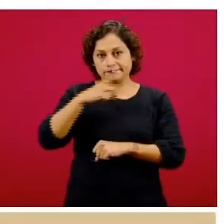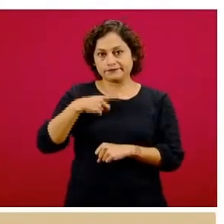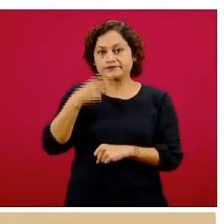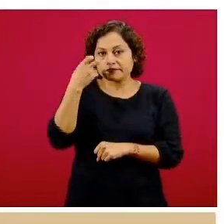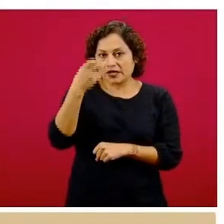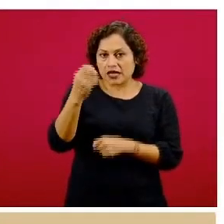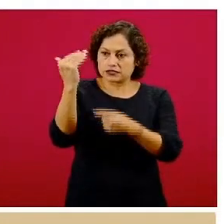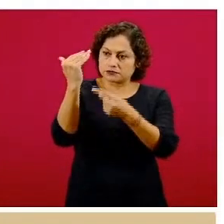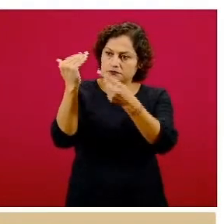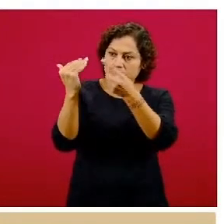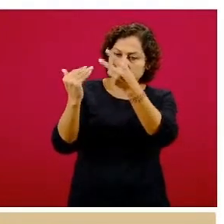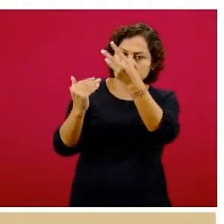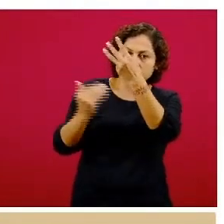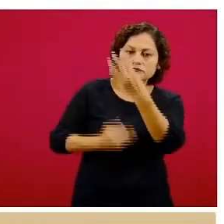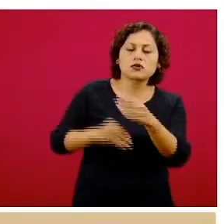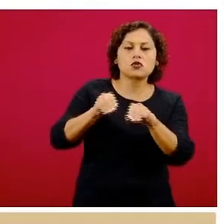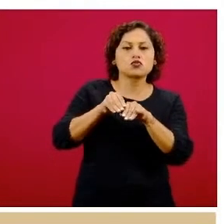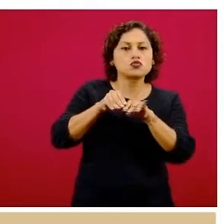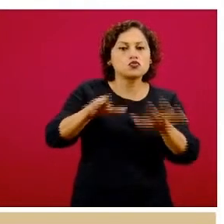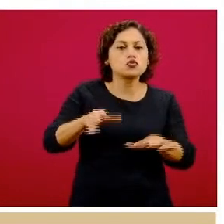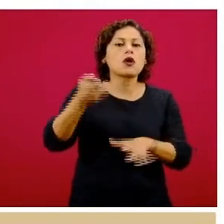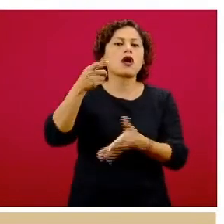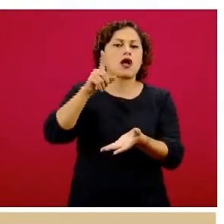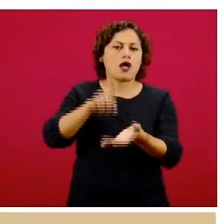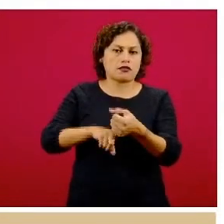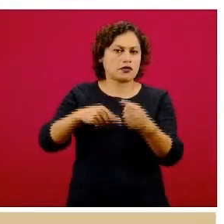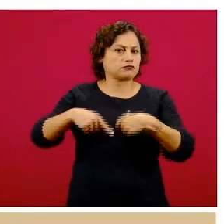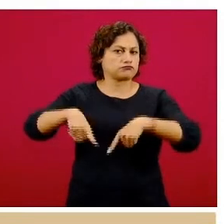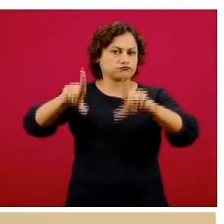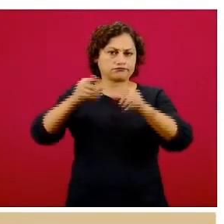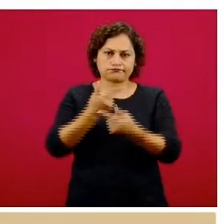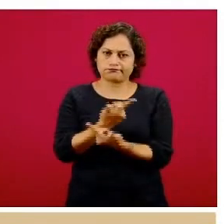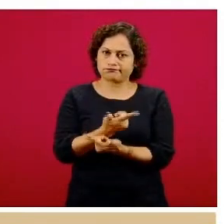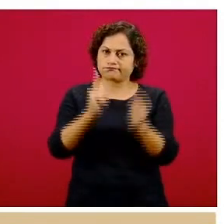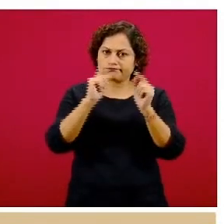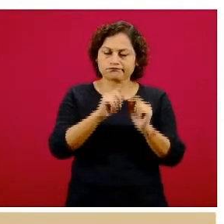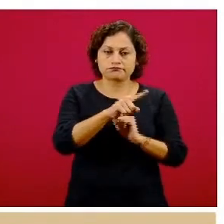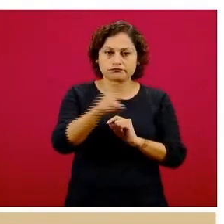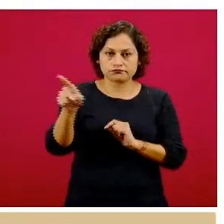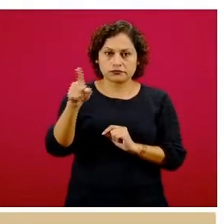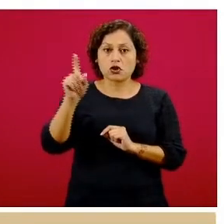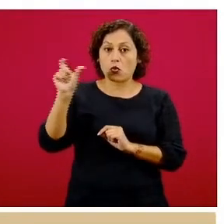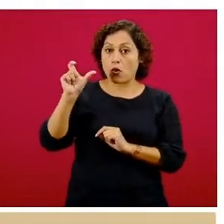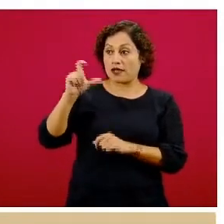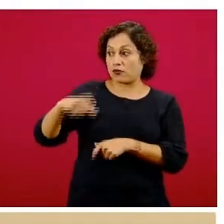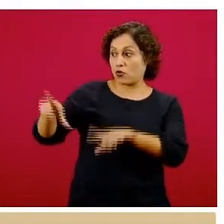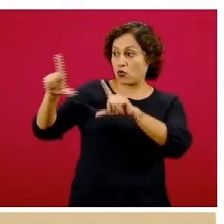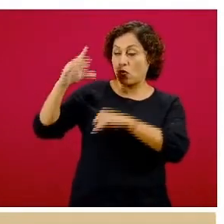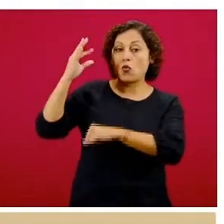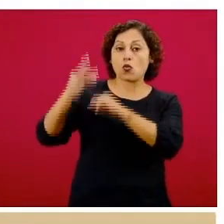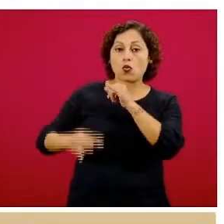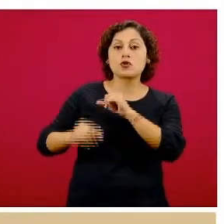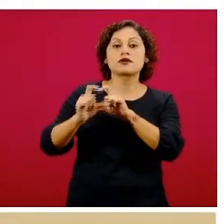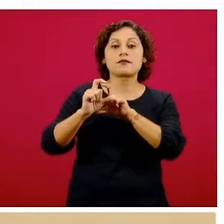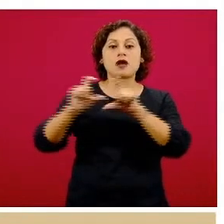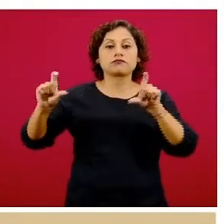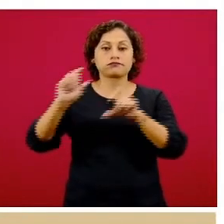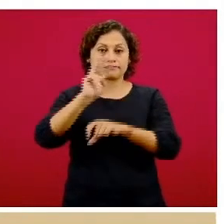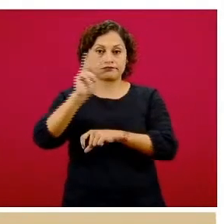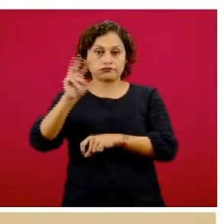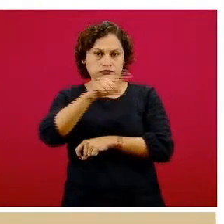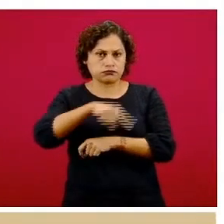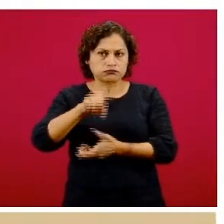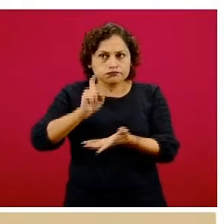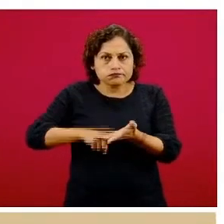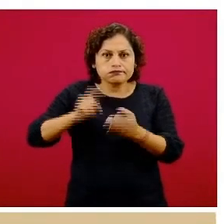también de manera pública. Al finalizar les comparto el link para que lo puedan tener acceso. En este momento, evidentemente,